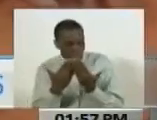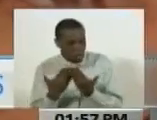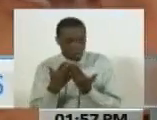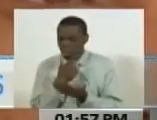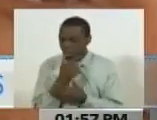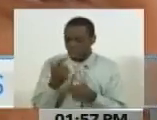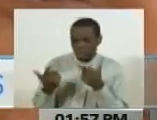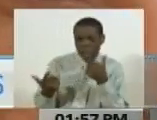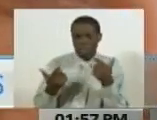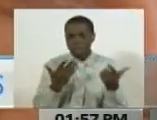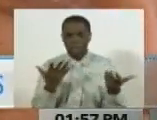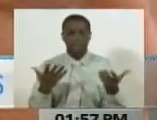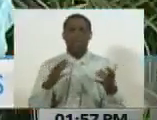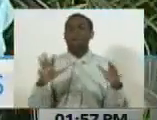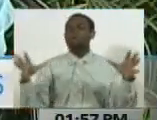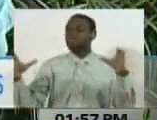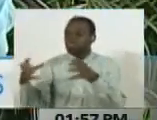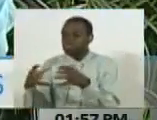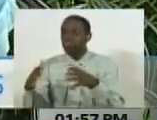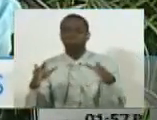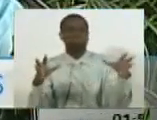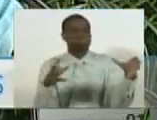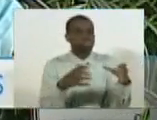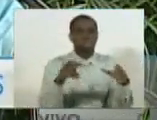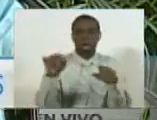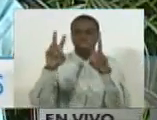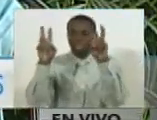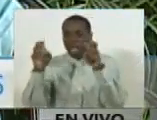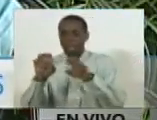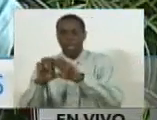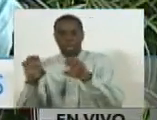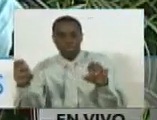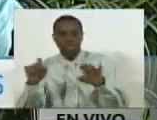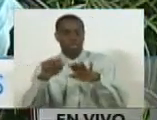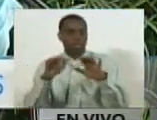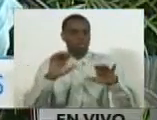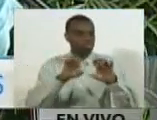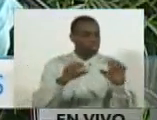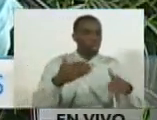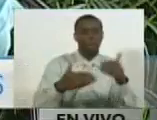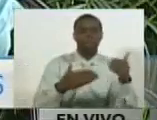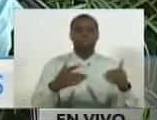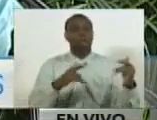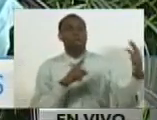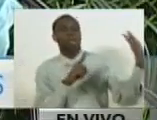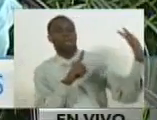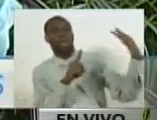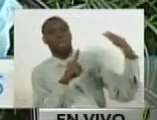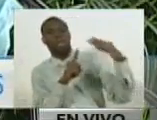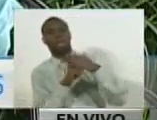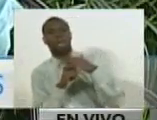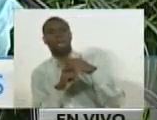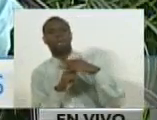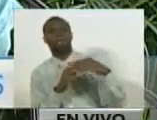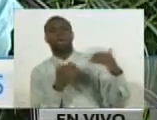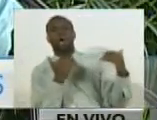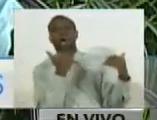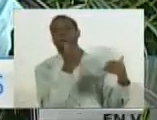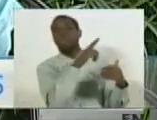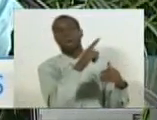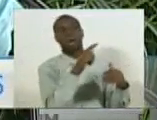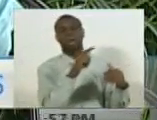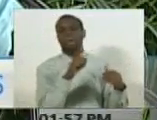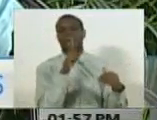de la sociedad y en el marco del sistema educativo para contrarrestar la avalancha de antivalores que